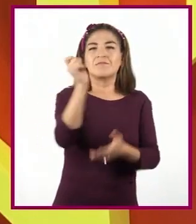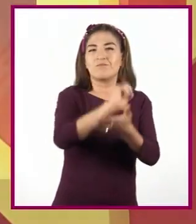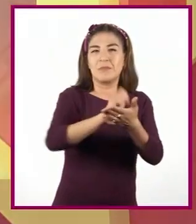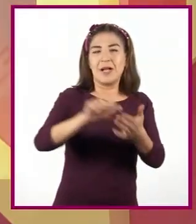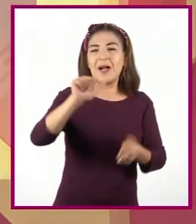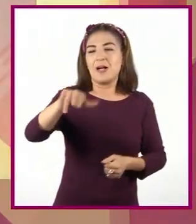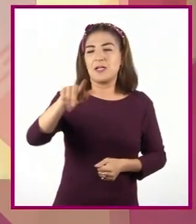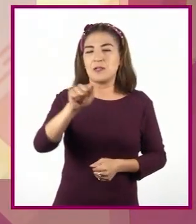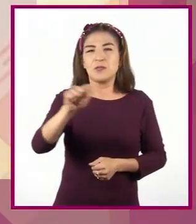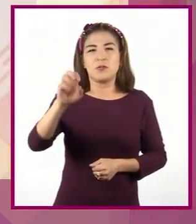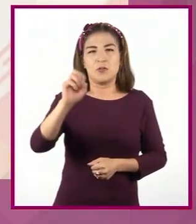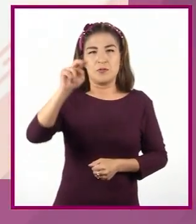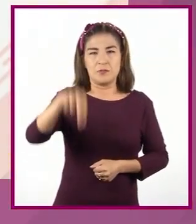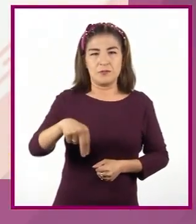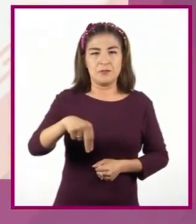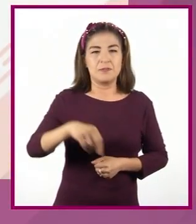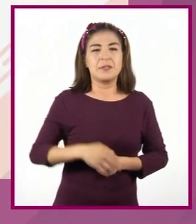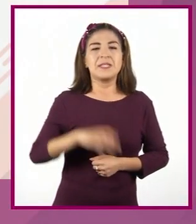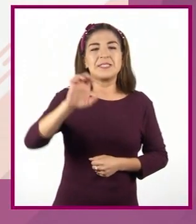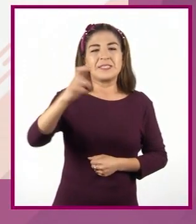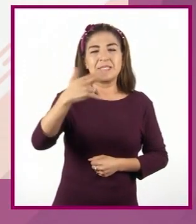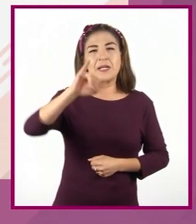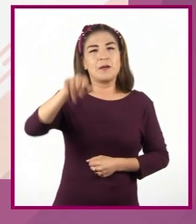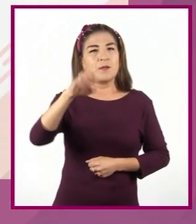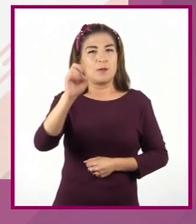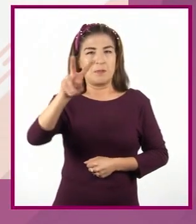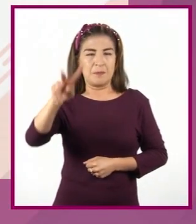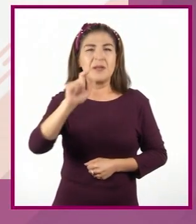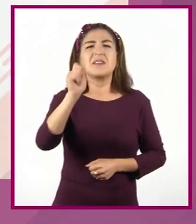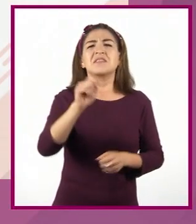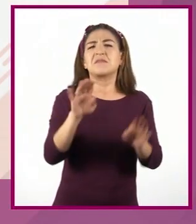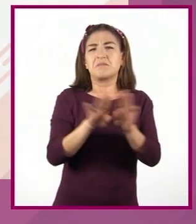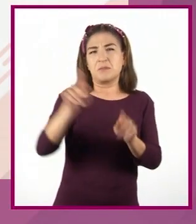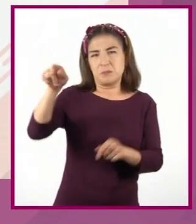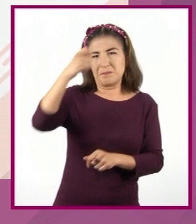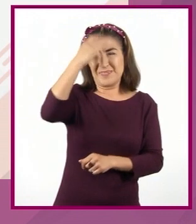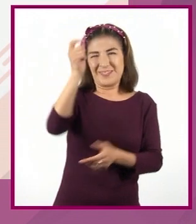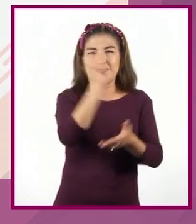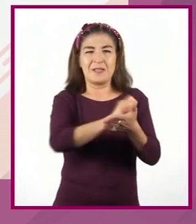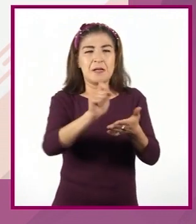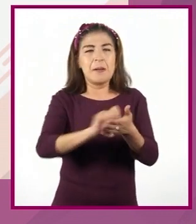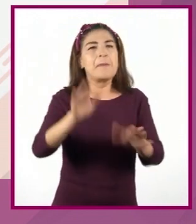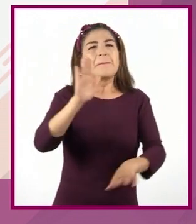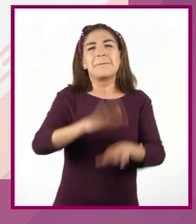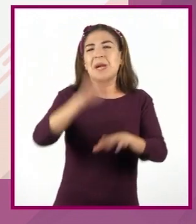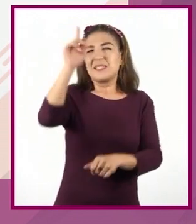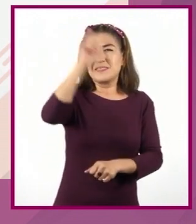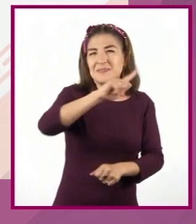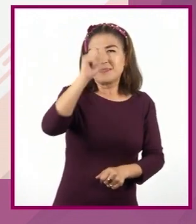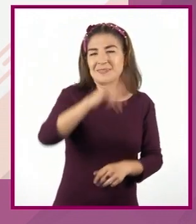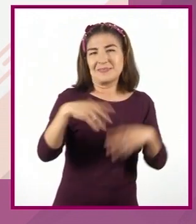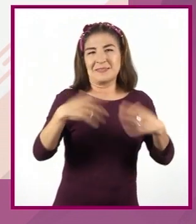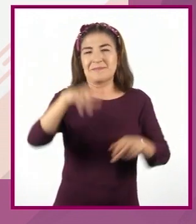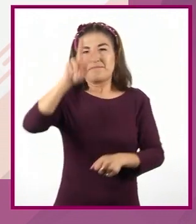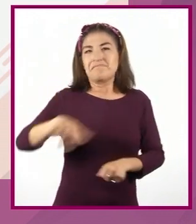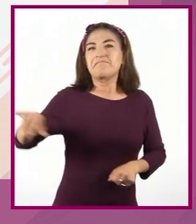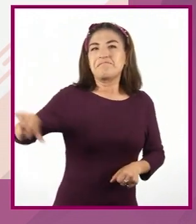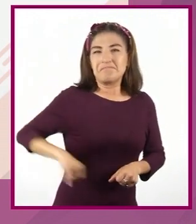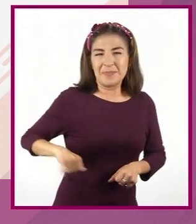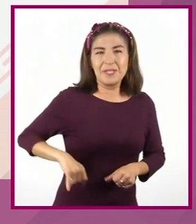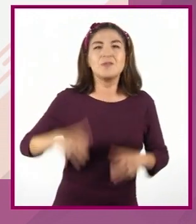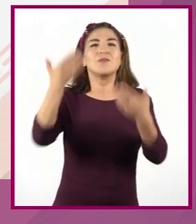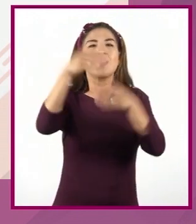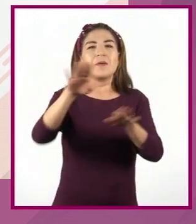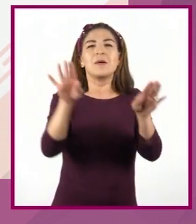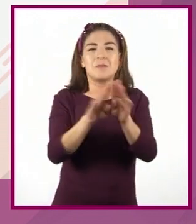Chekhov. Anton Chekhov quizás haya dado a la literatura uno de los consejos más interesantes sobre